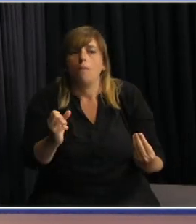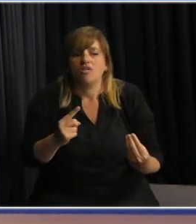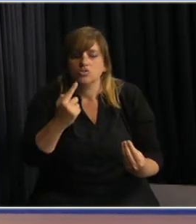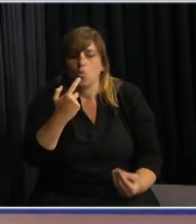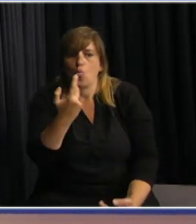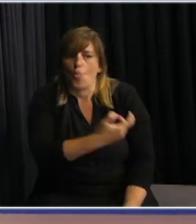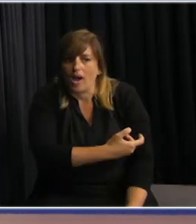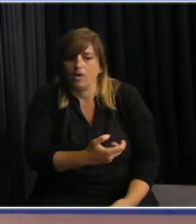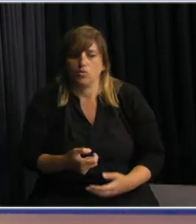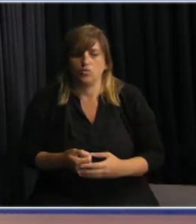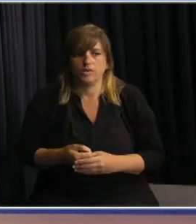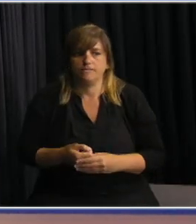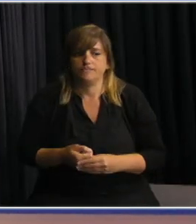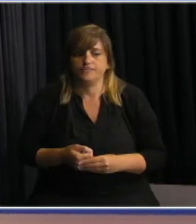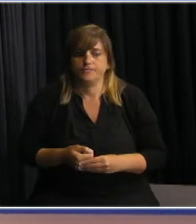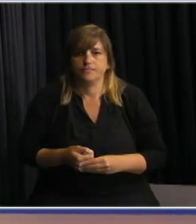vacuna.